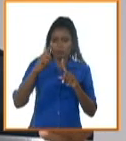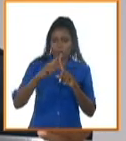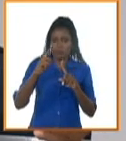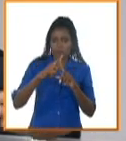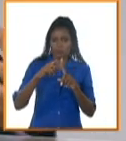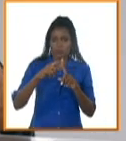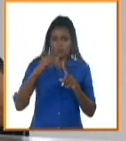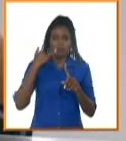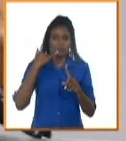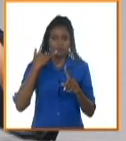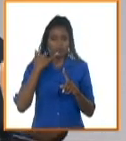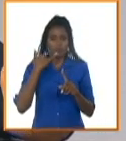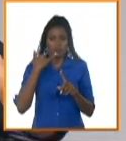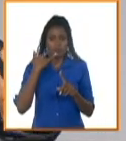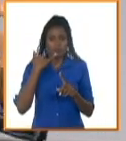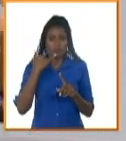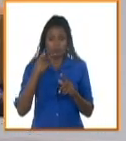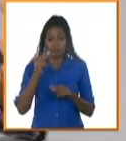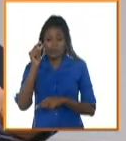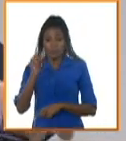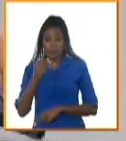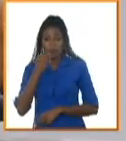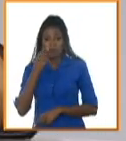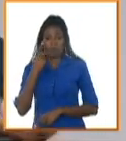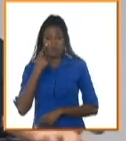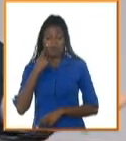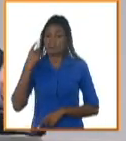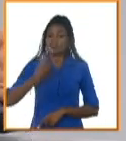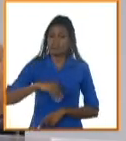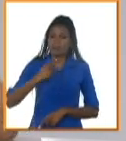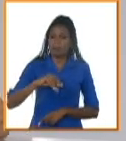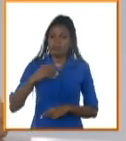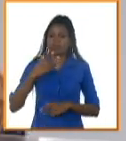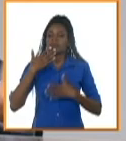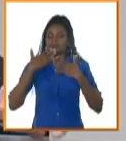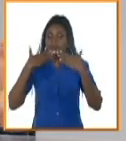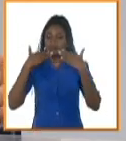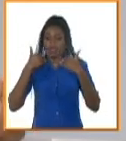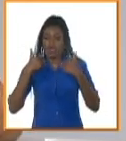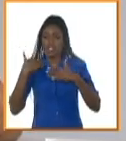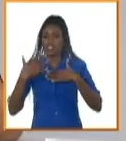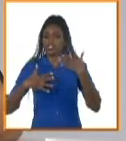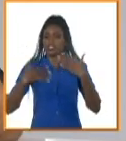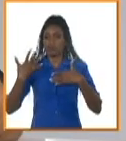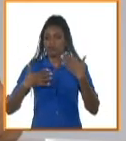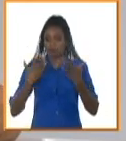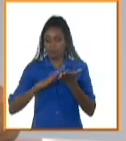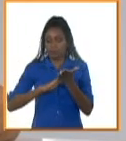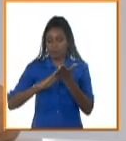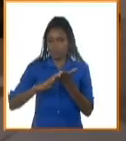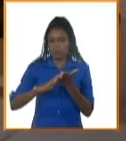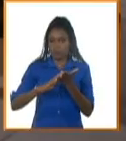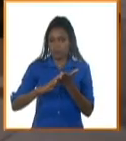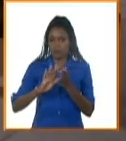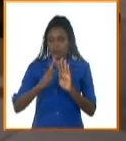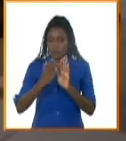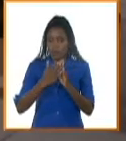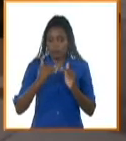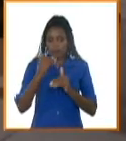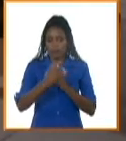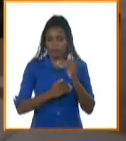conceptuales y el ciudadano lo pueda ver en la práctica y disfrute de las ventajas y las bondades de este proceso Gracias